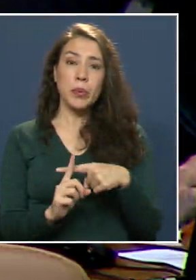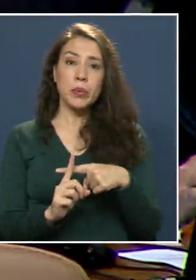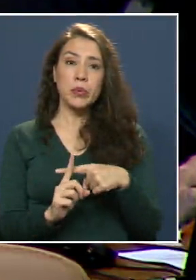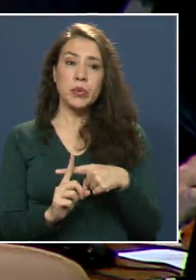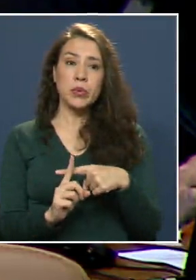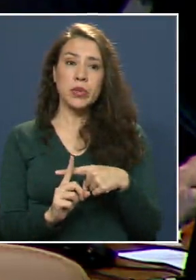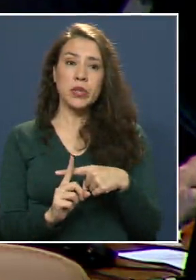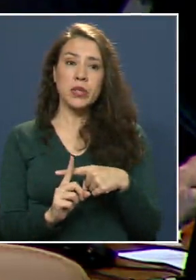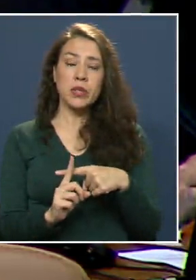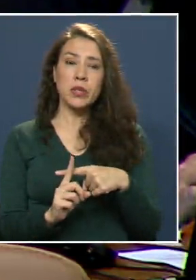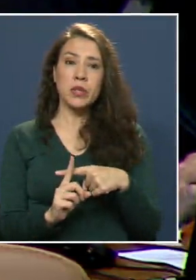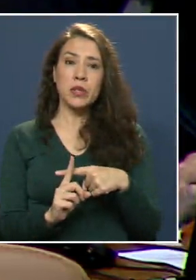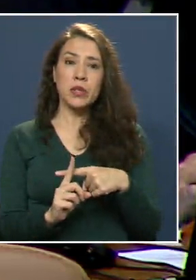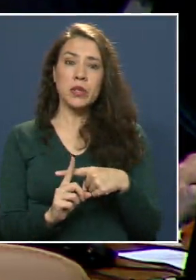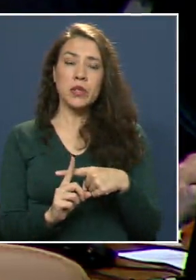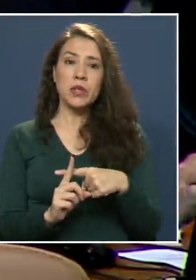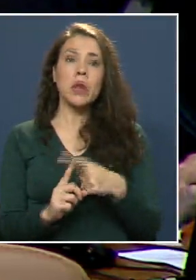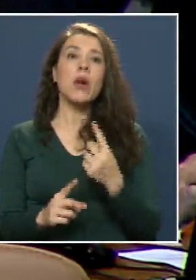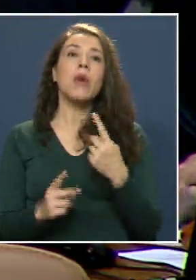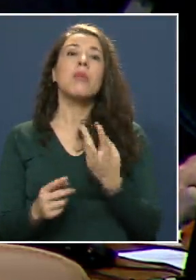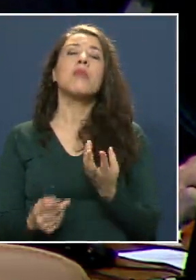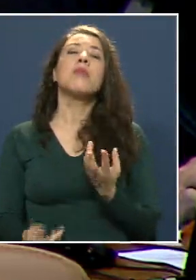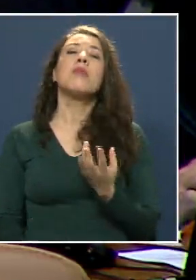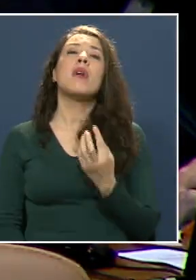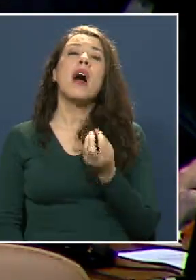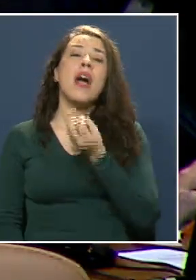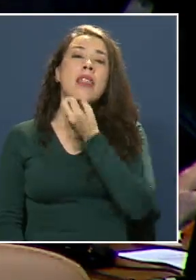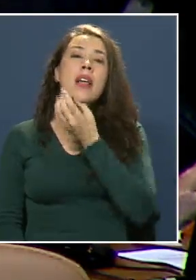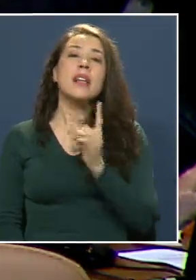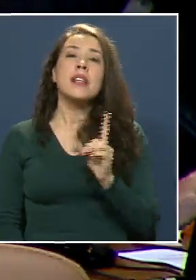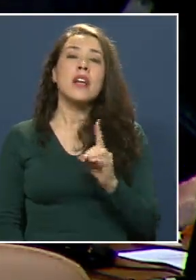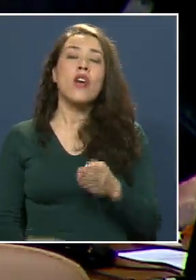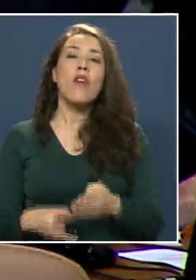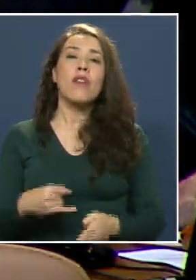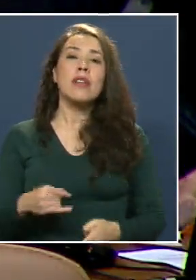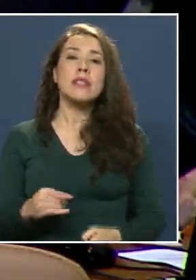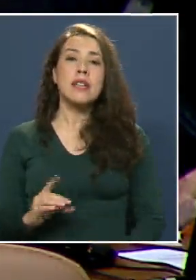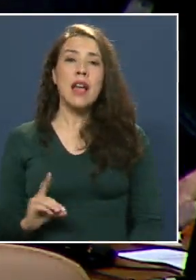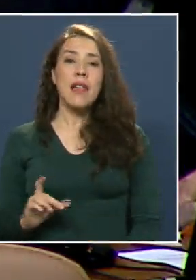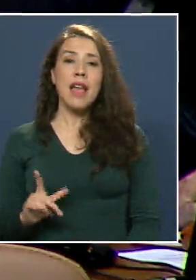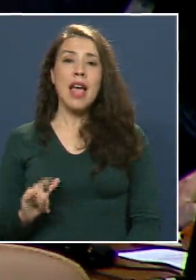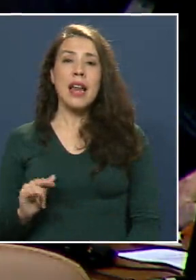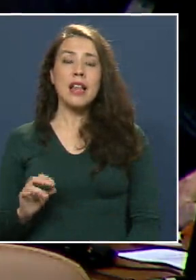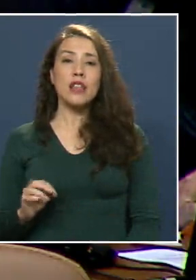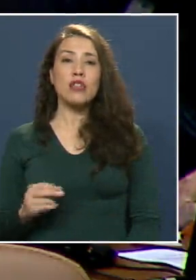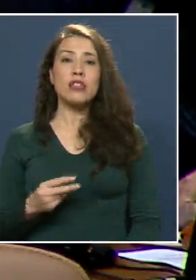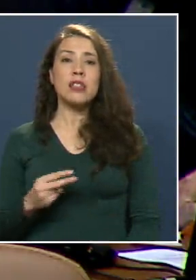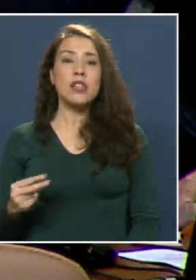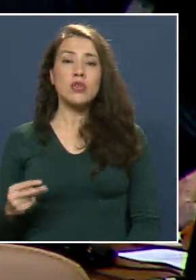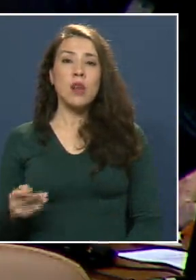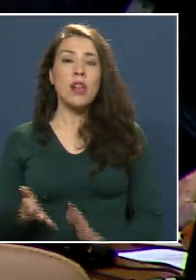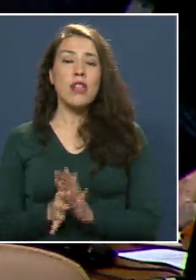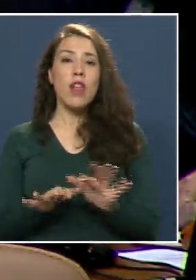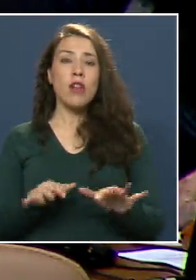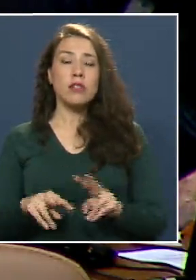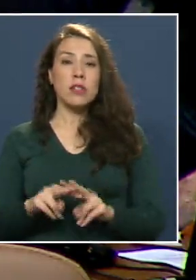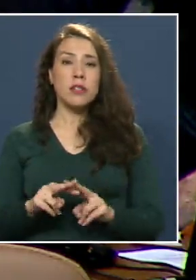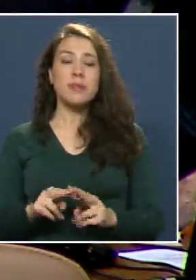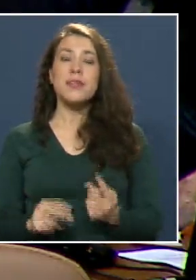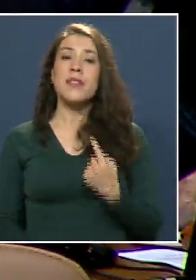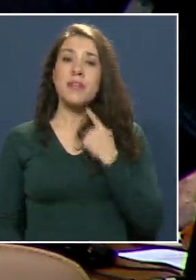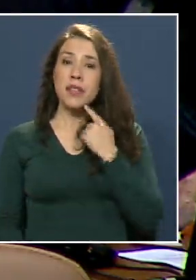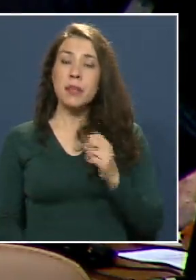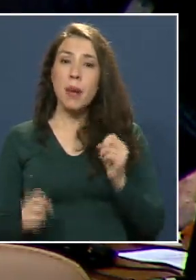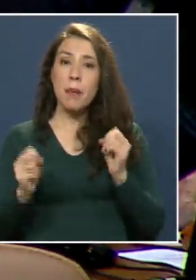A través de la declaración de imprescriptibilidad de los delitos sexuales y de sus acciones, las víctimas tienen